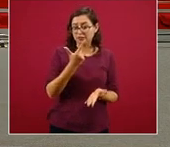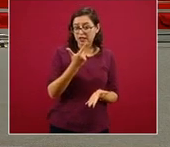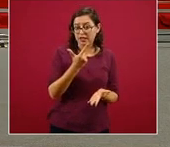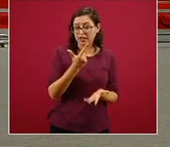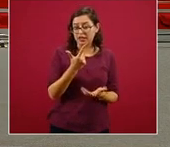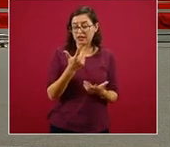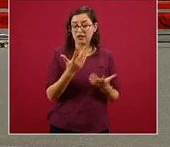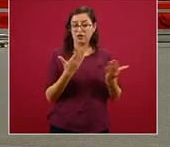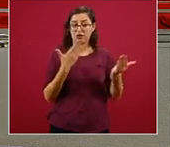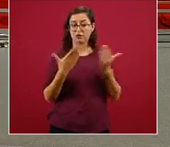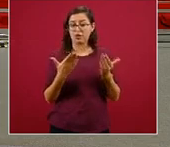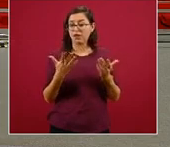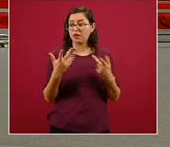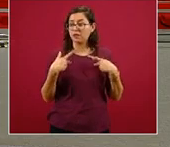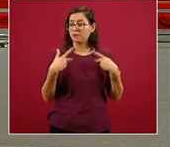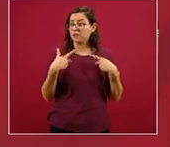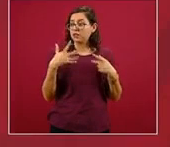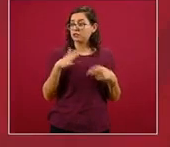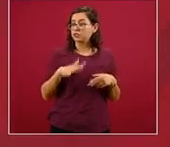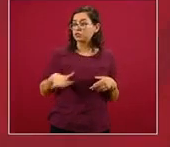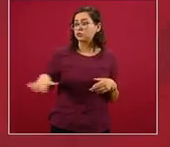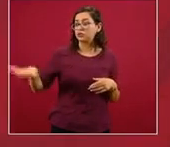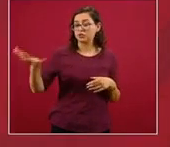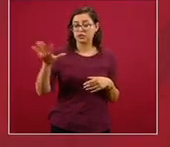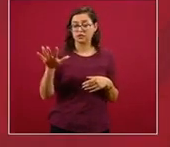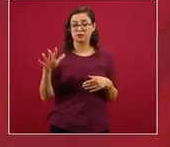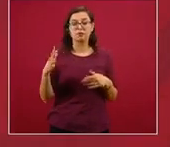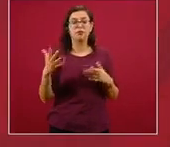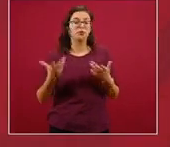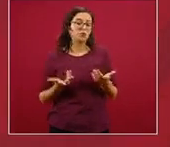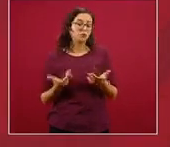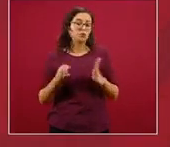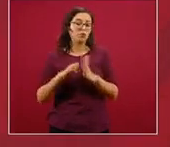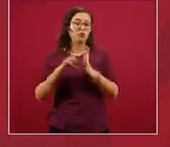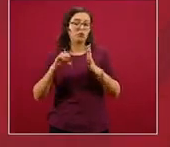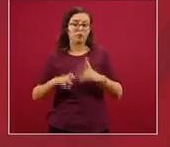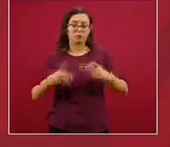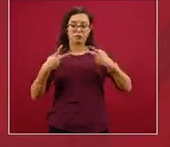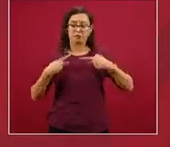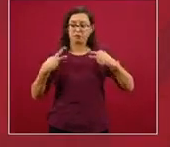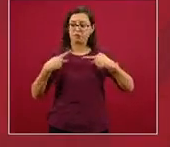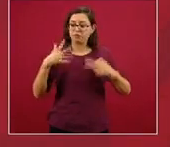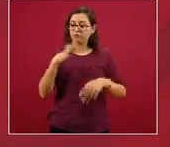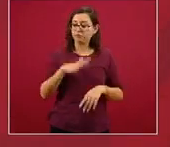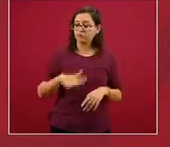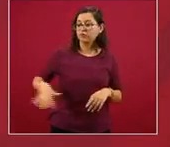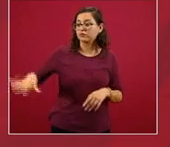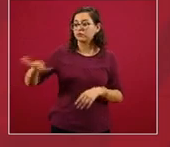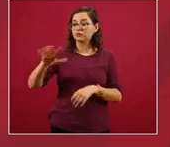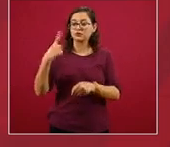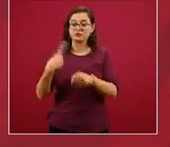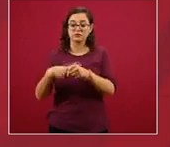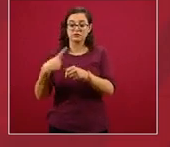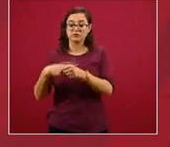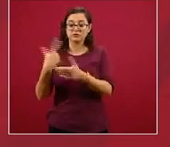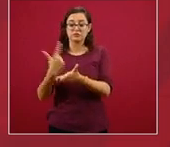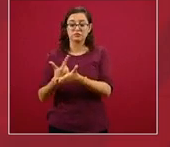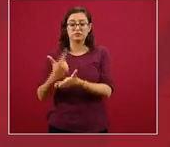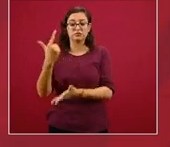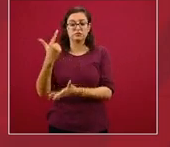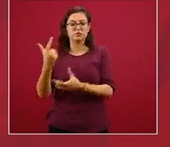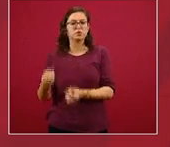población en general. Ya hemos visto que en la población en general la enfermedad grave se presentó en al